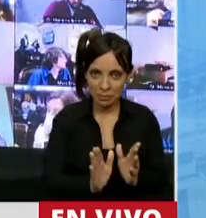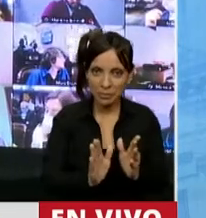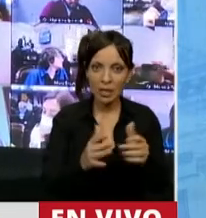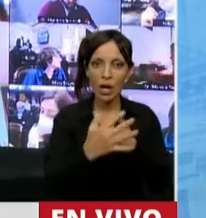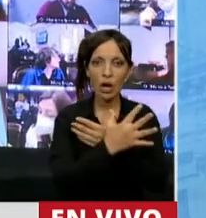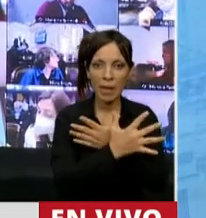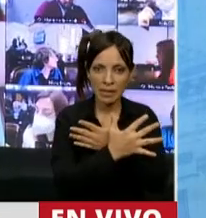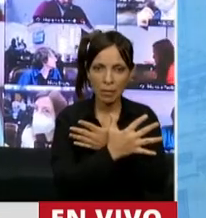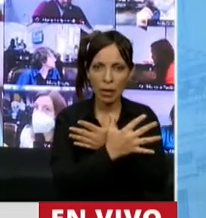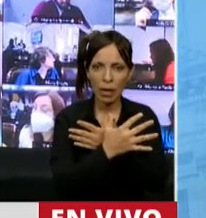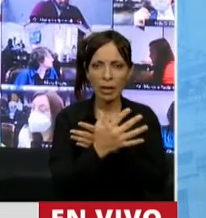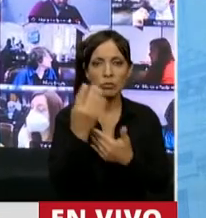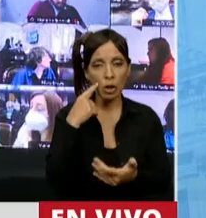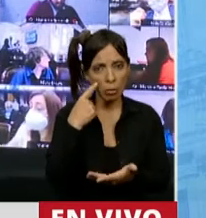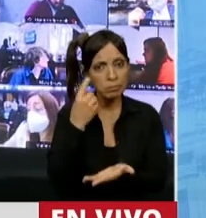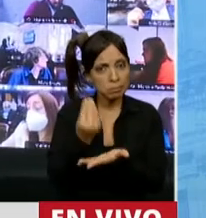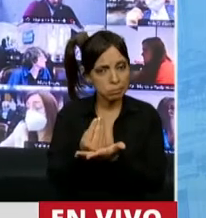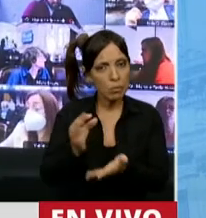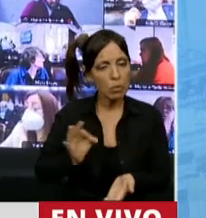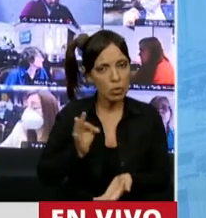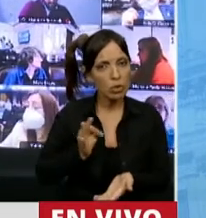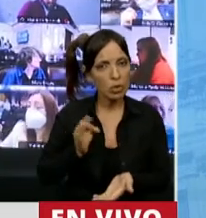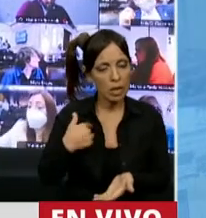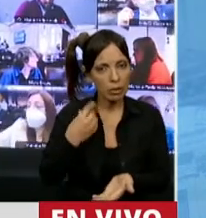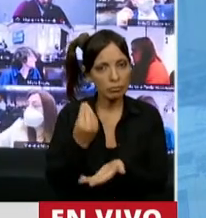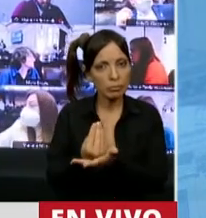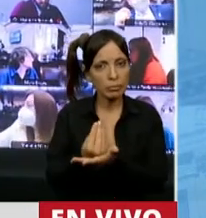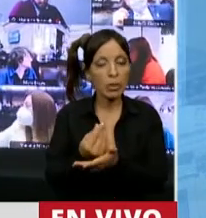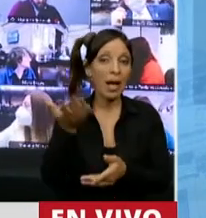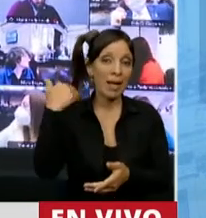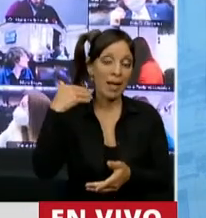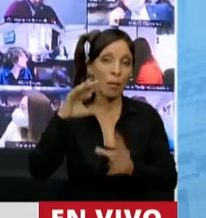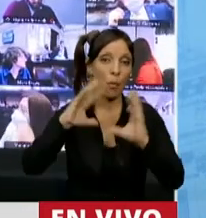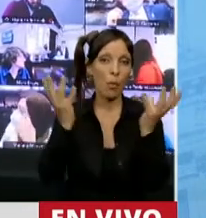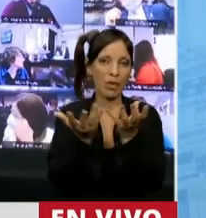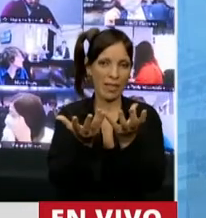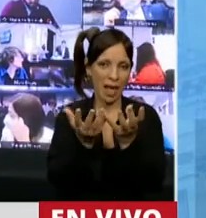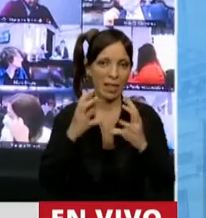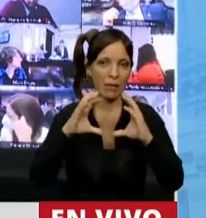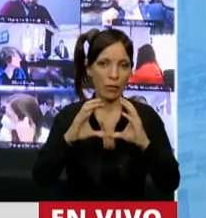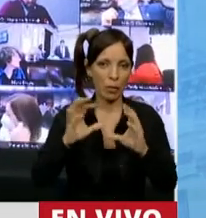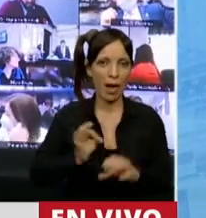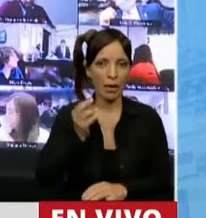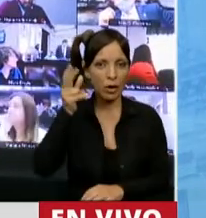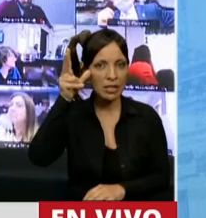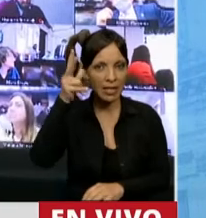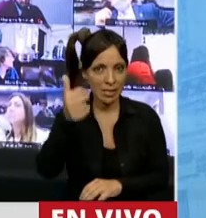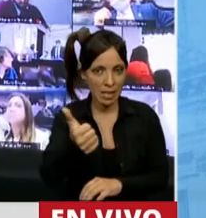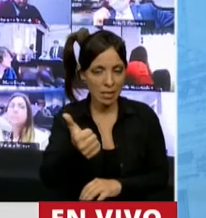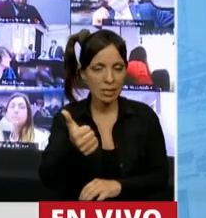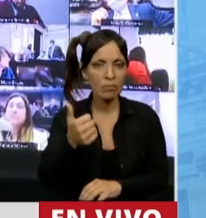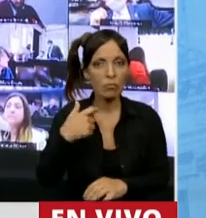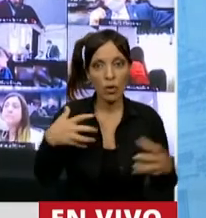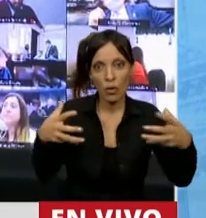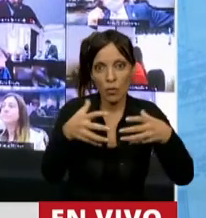viví muchos años de mi vida en Lomas de Zamora, en el Mundial del 86, con un grupo